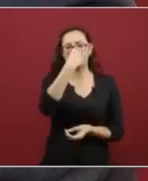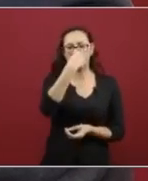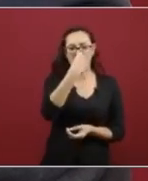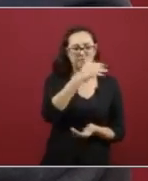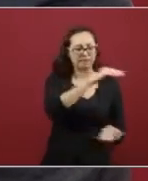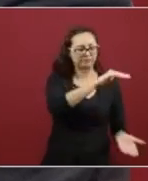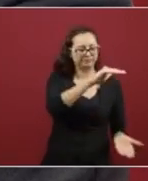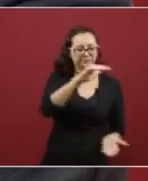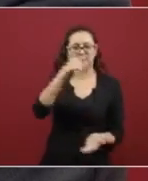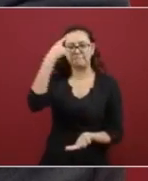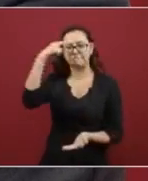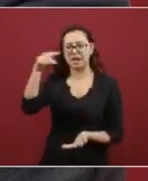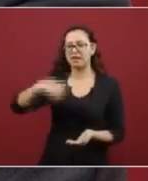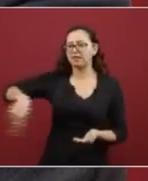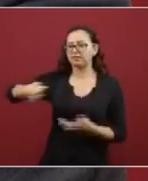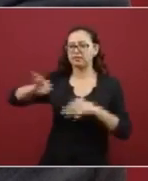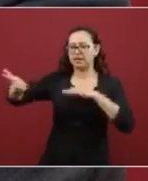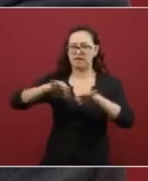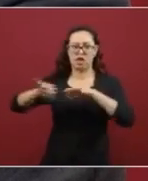a los trabajadores.